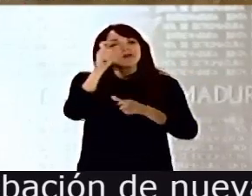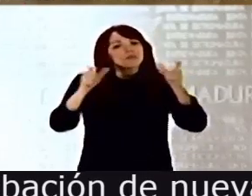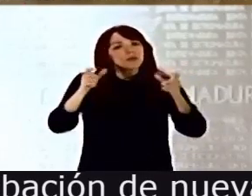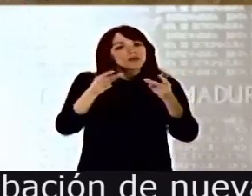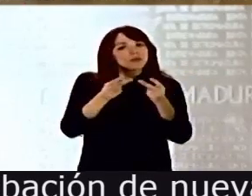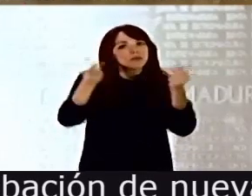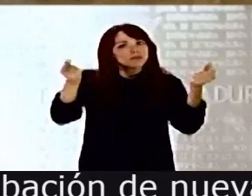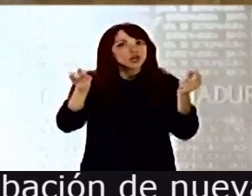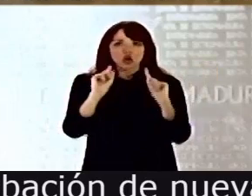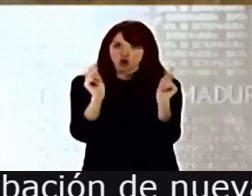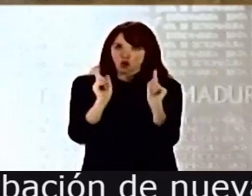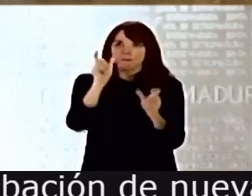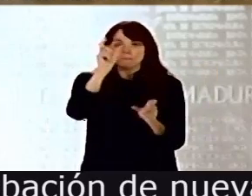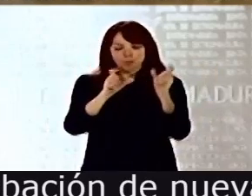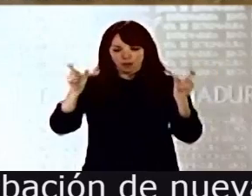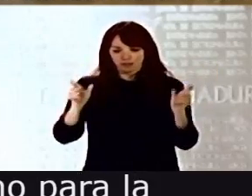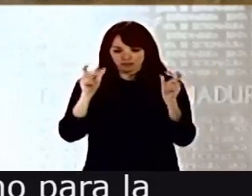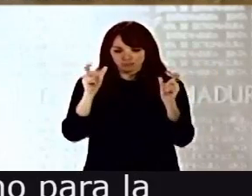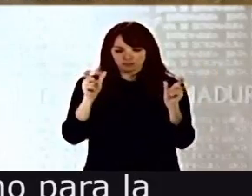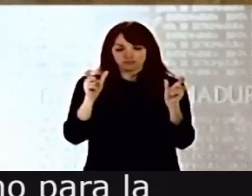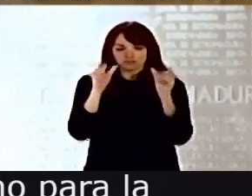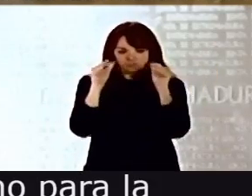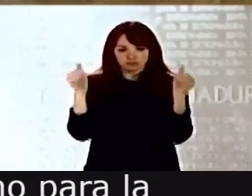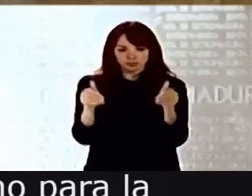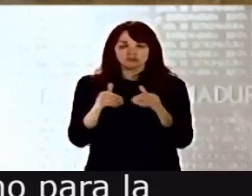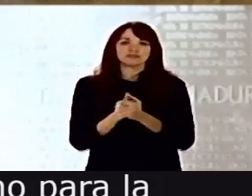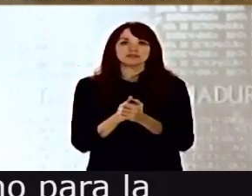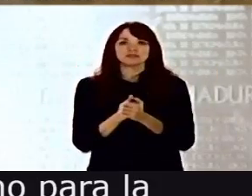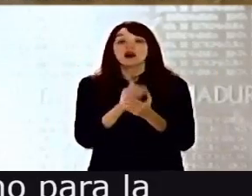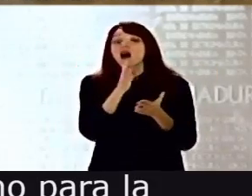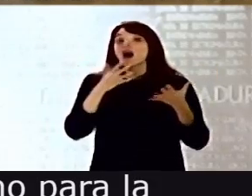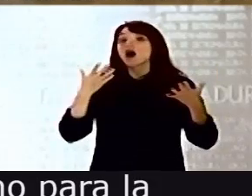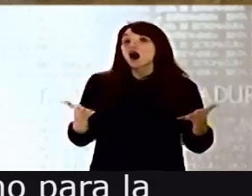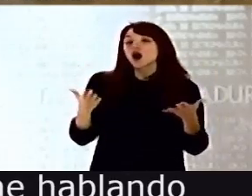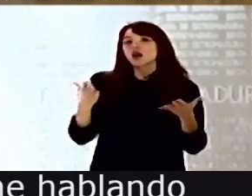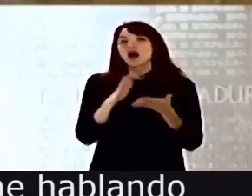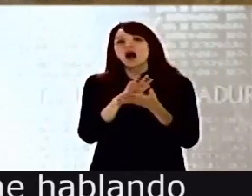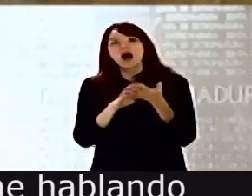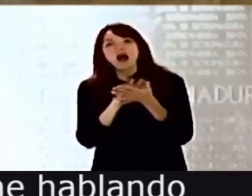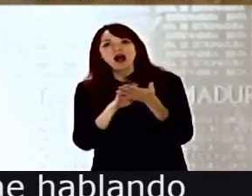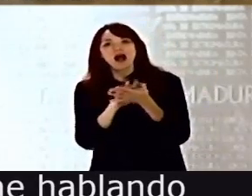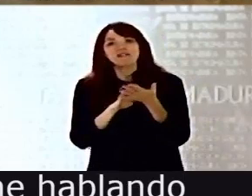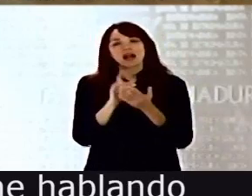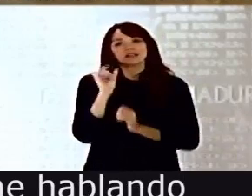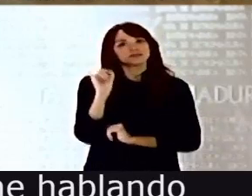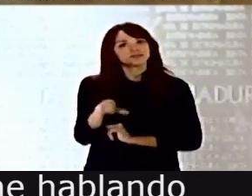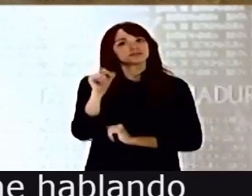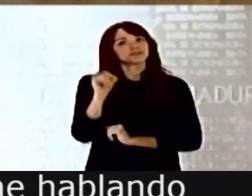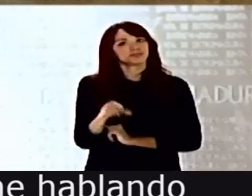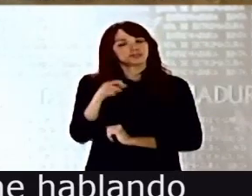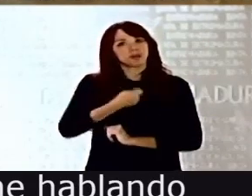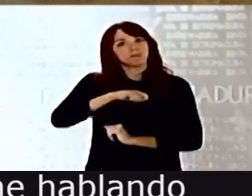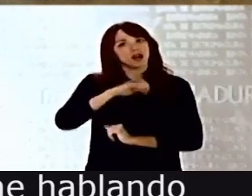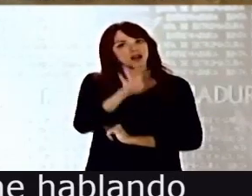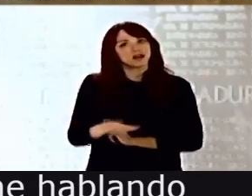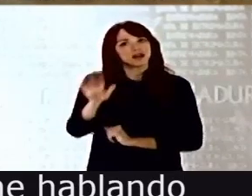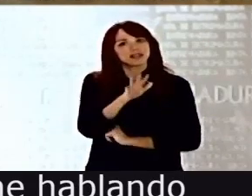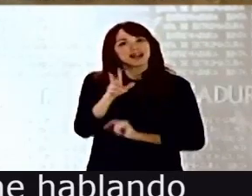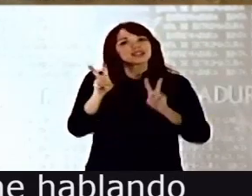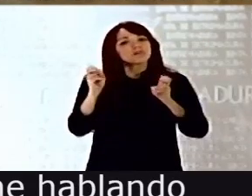población, que se viene hablando ahora de manera constante en nuestro país sobre el